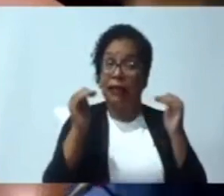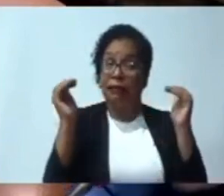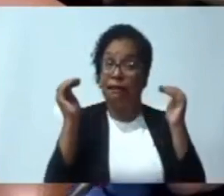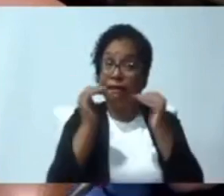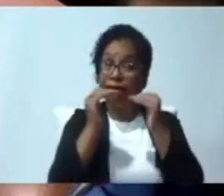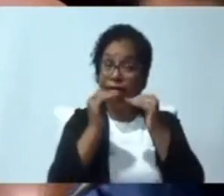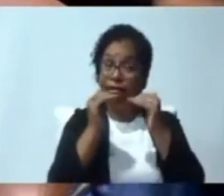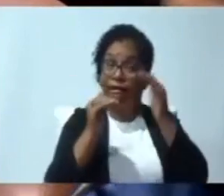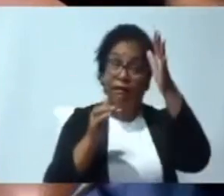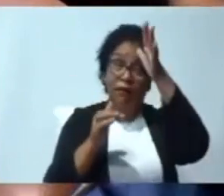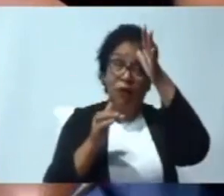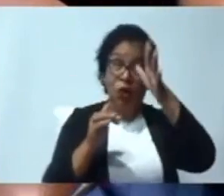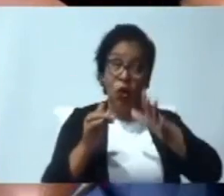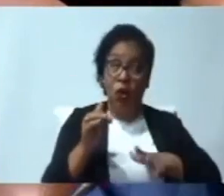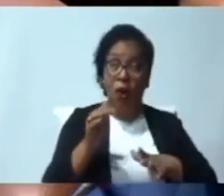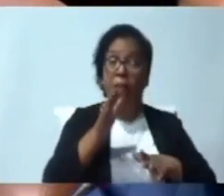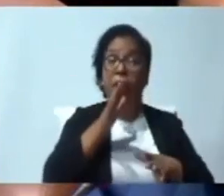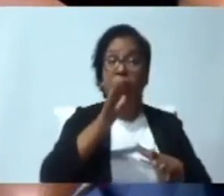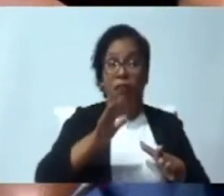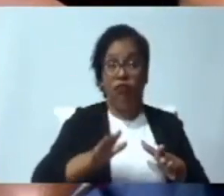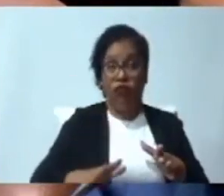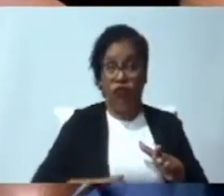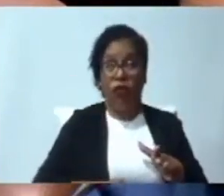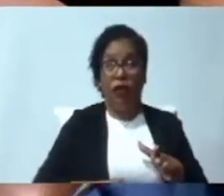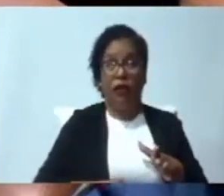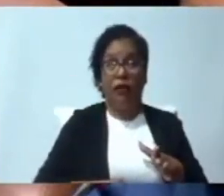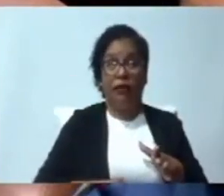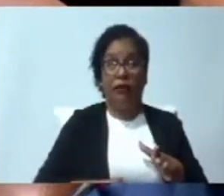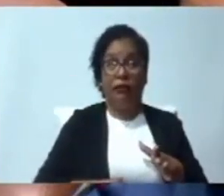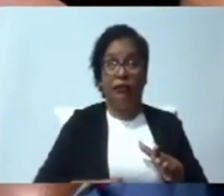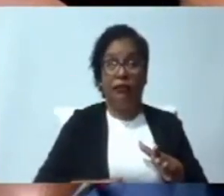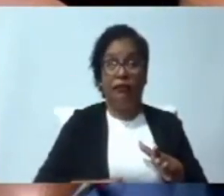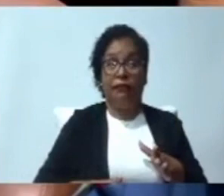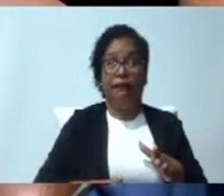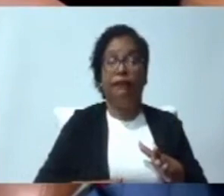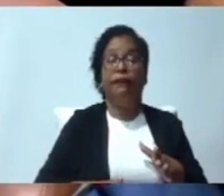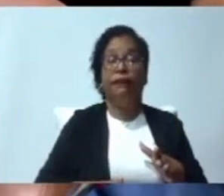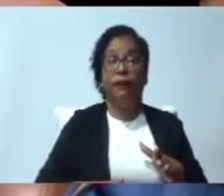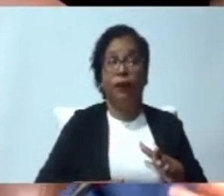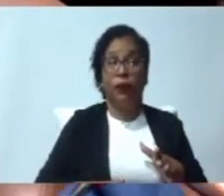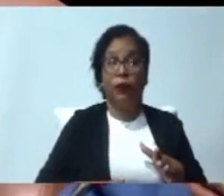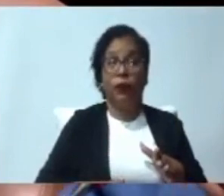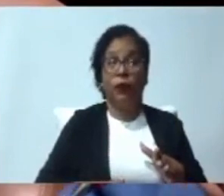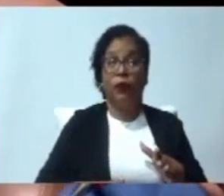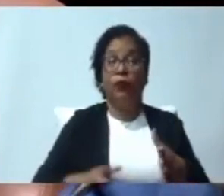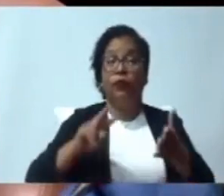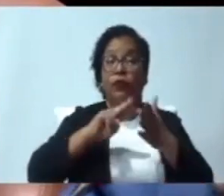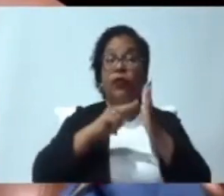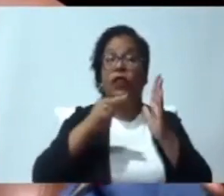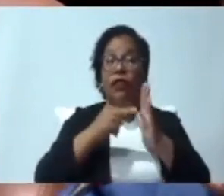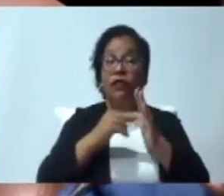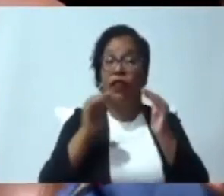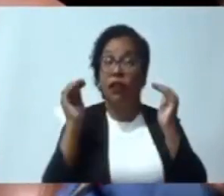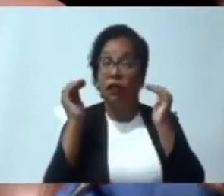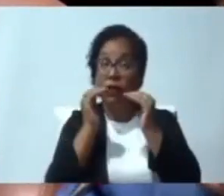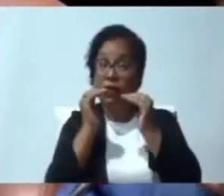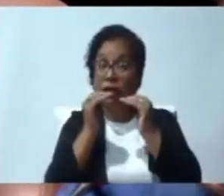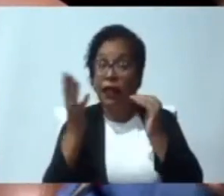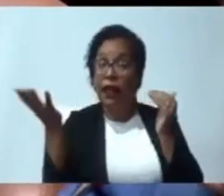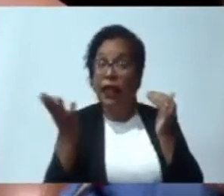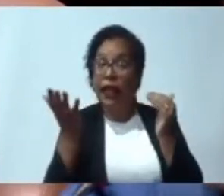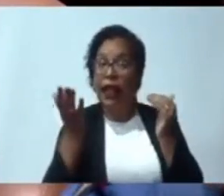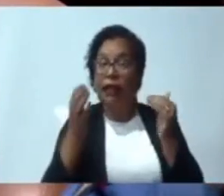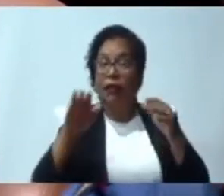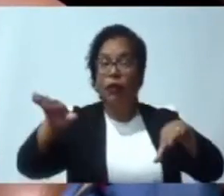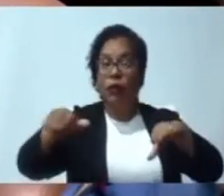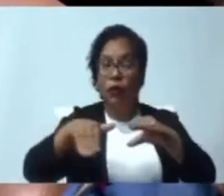limitado muy inteligentemente a lo que es, reitero, el matrimonio entre un hombre y